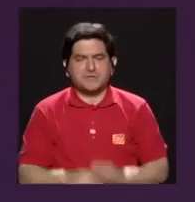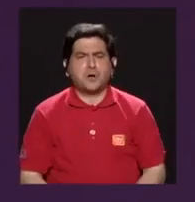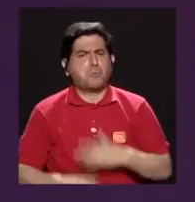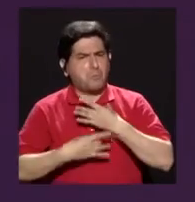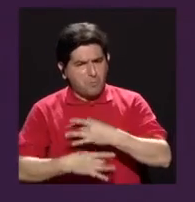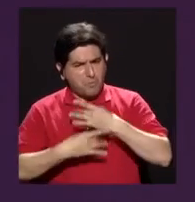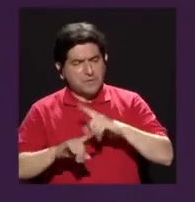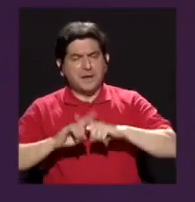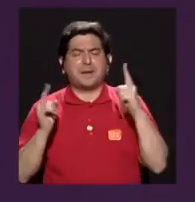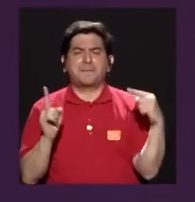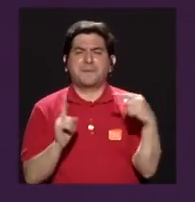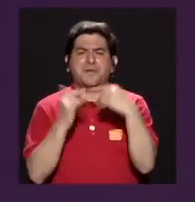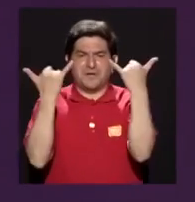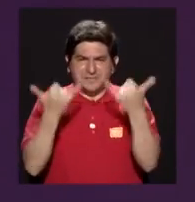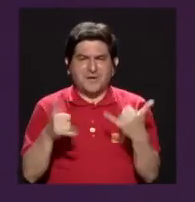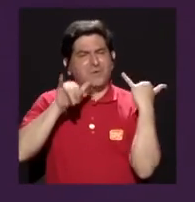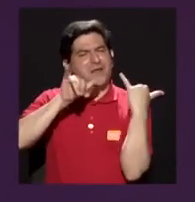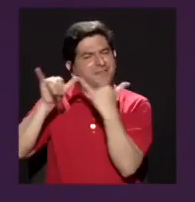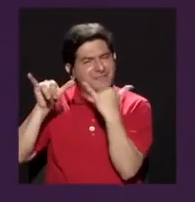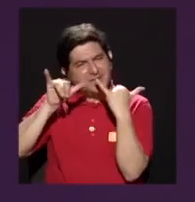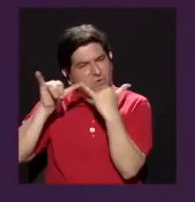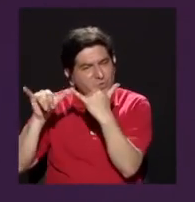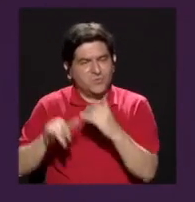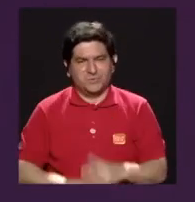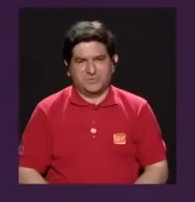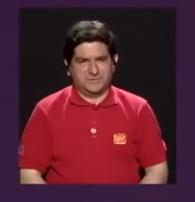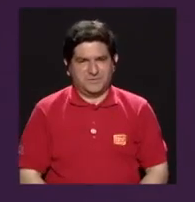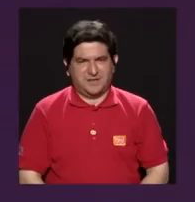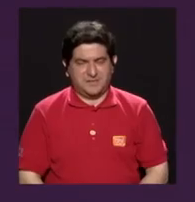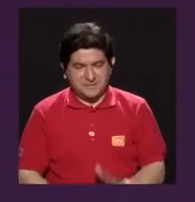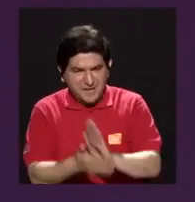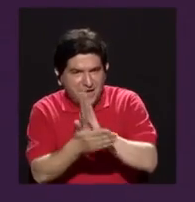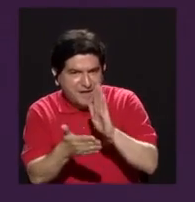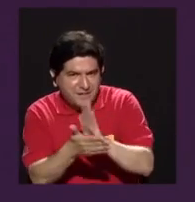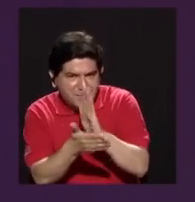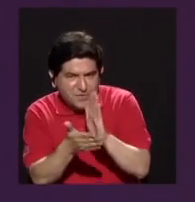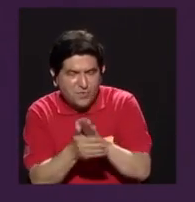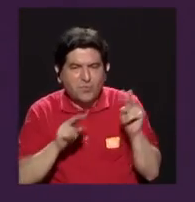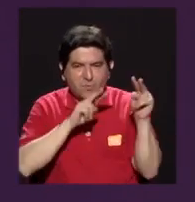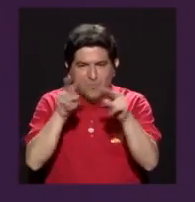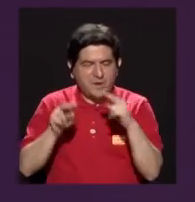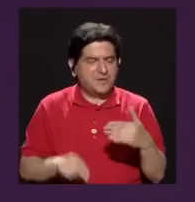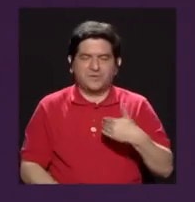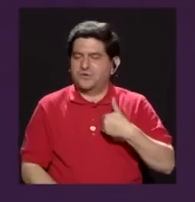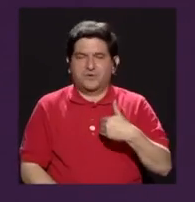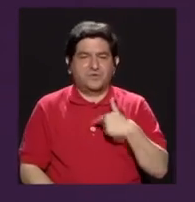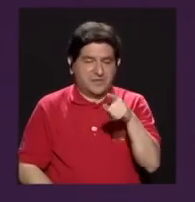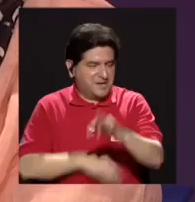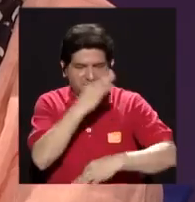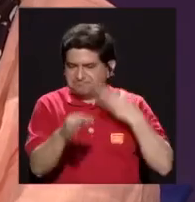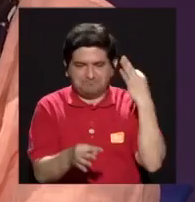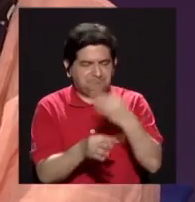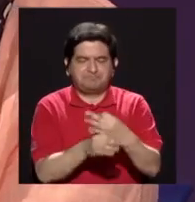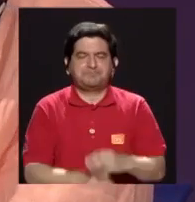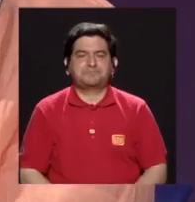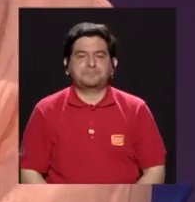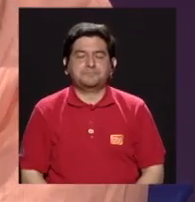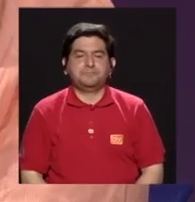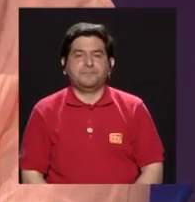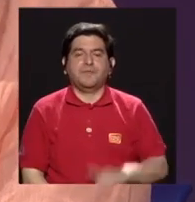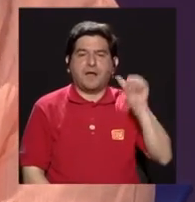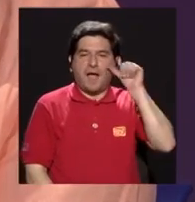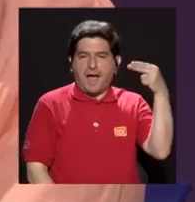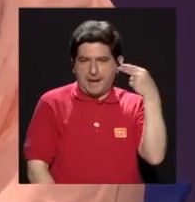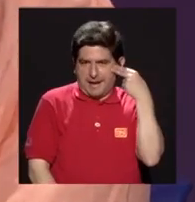pero hasta el momento digamos denuncias al formulario del observatorio no han llegado de este ahora and helena